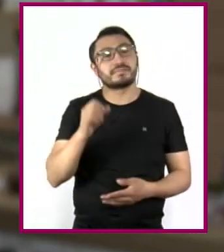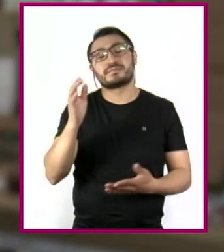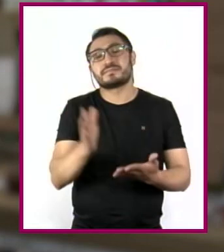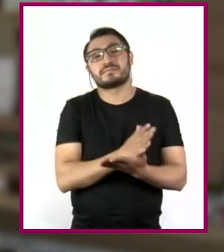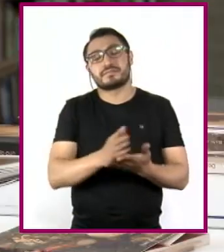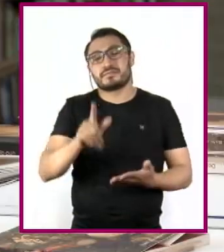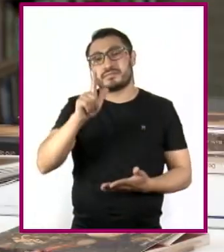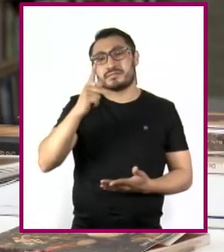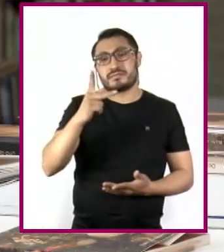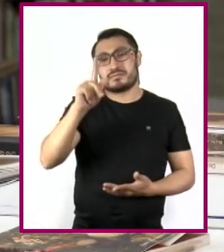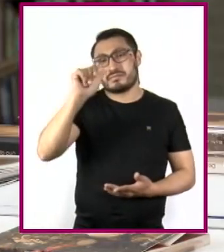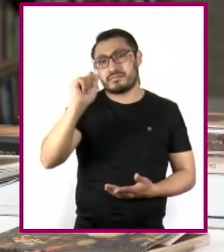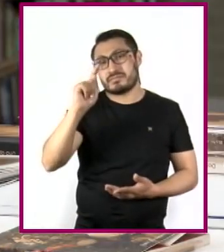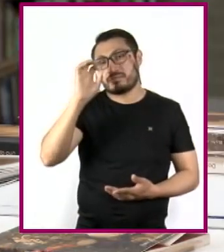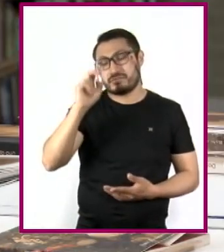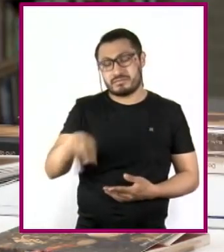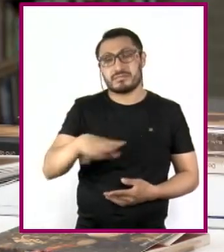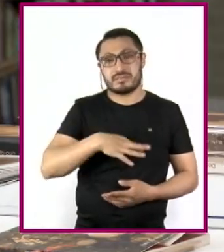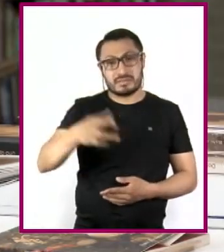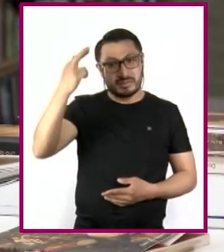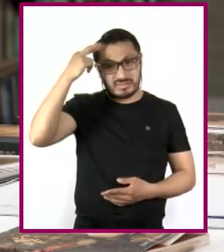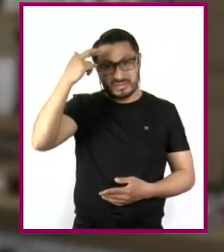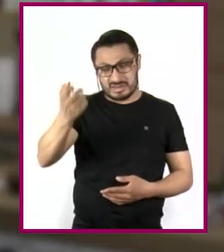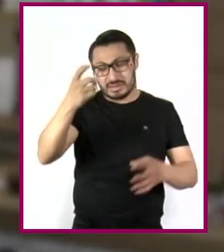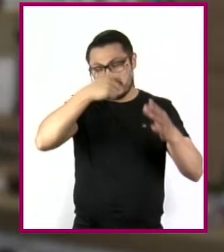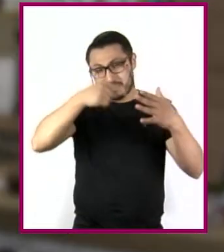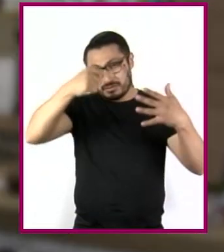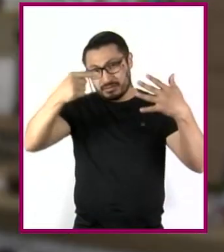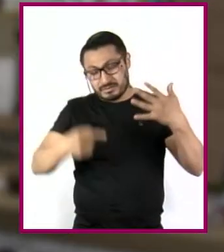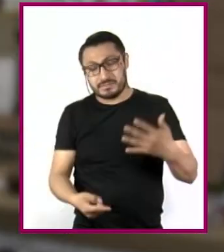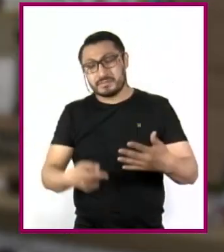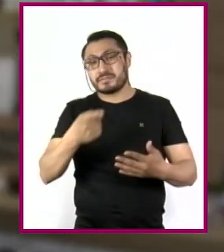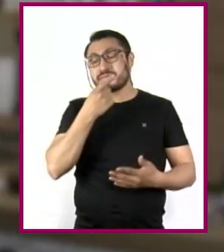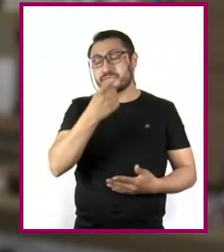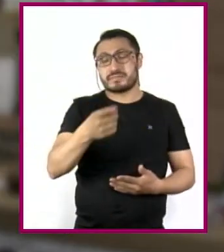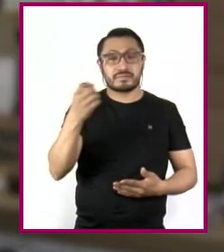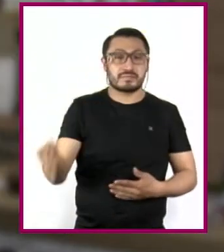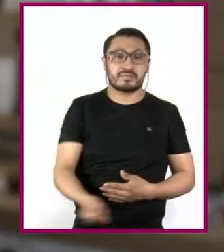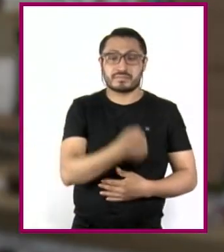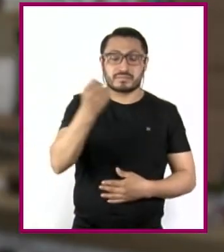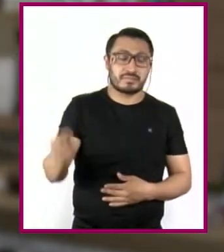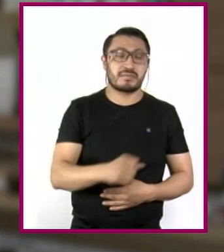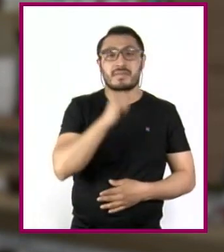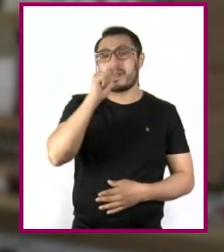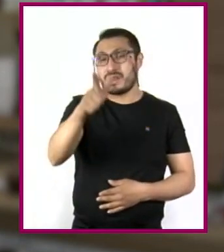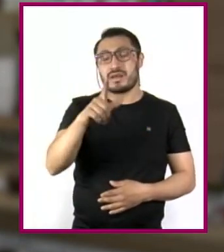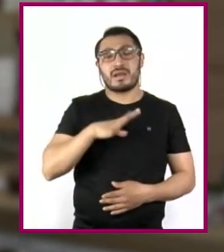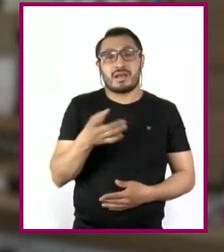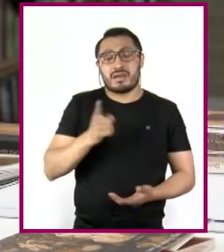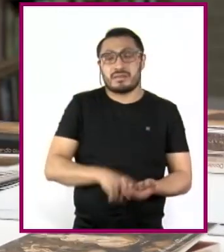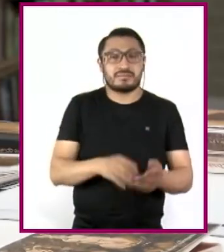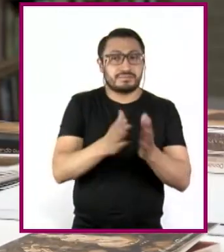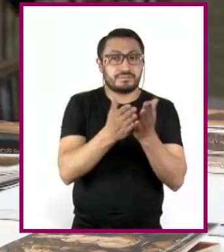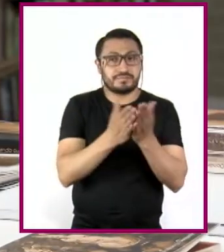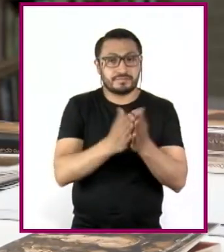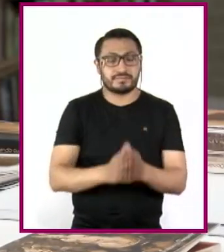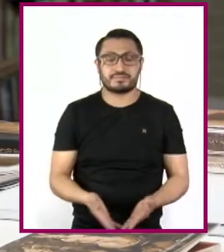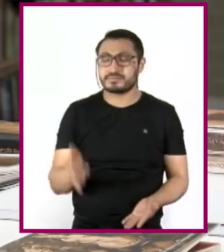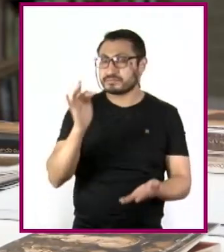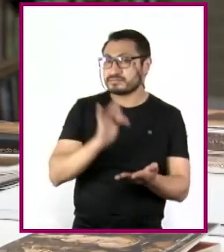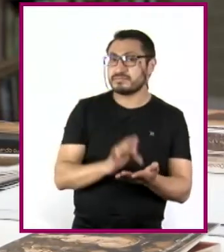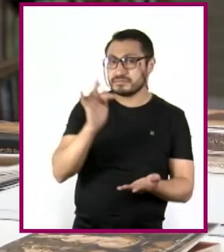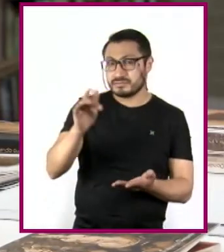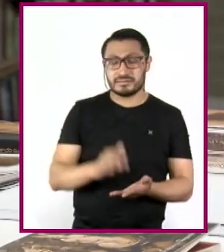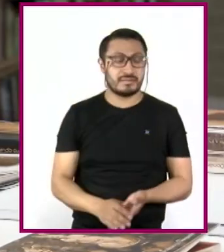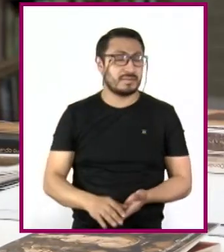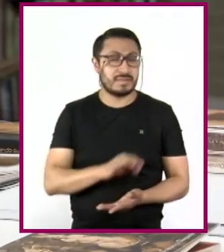Platón tiene razones. Al parecer, los argumentos para sostener que el alma es inmortal están en esos mismos libros. ¡Gracias, Emi!